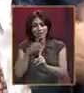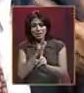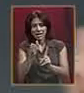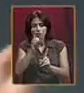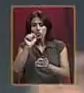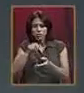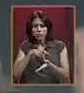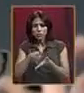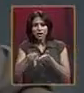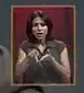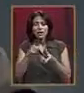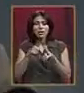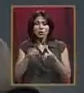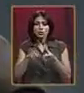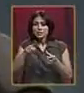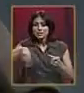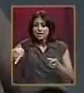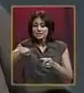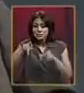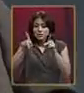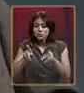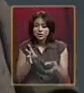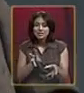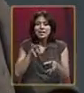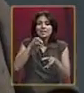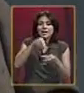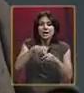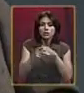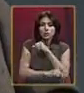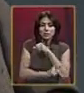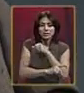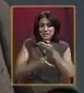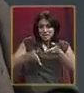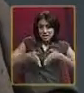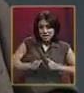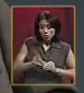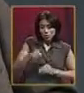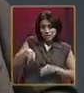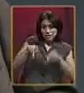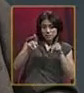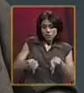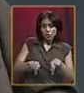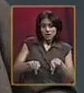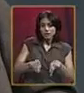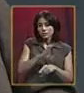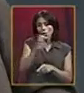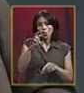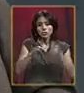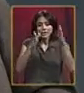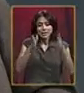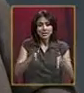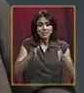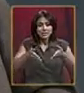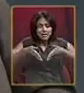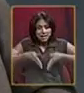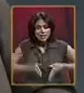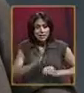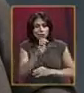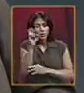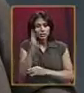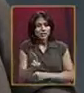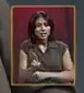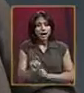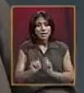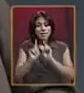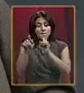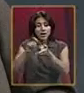que están integrados al país, y los hijos de esos emigrantes son costarricenses nacidos en Costa Rica, que van a la escuela de Costa Rica y que no van a coger